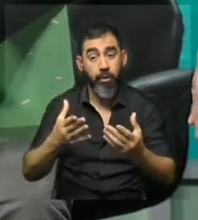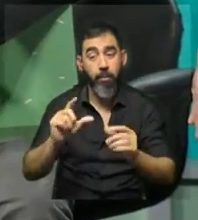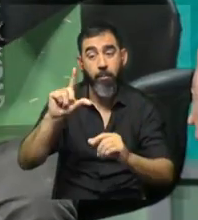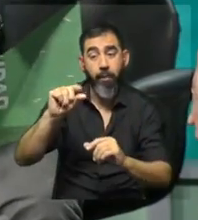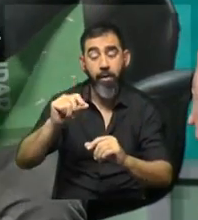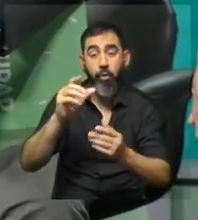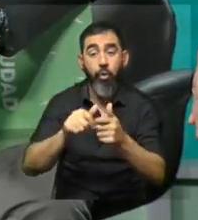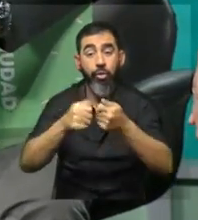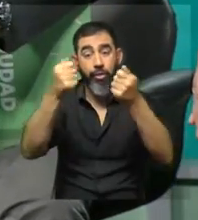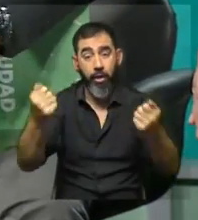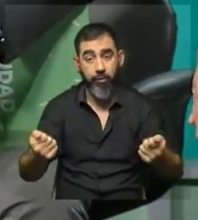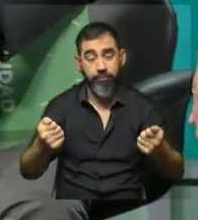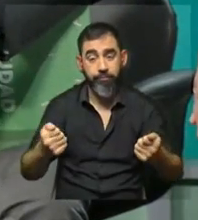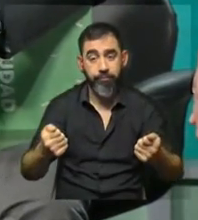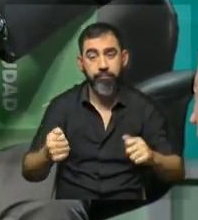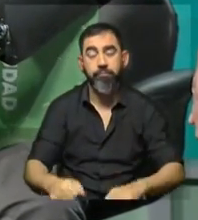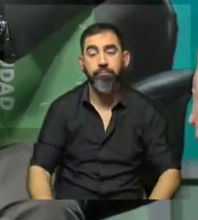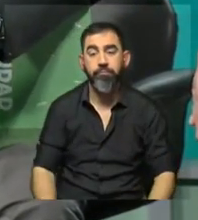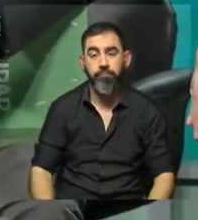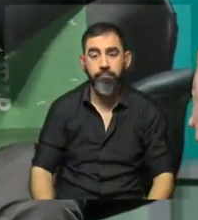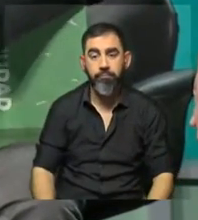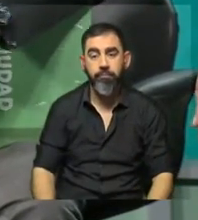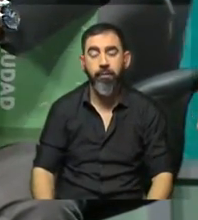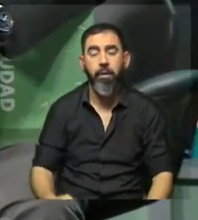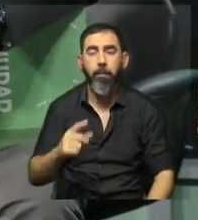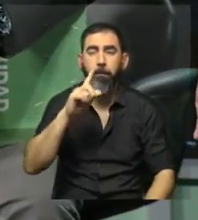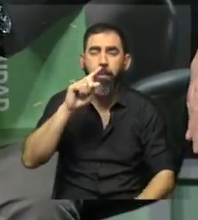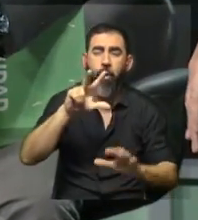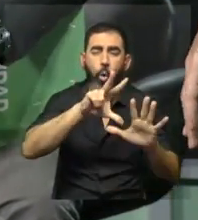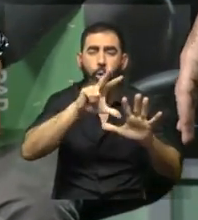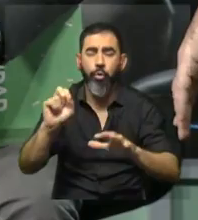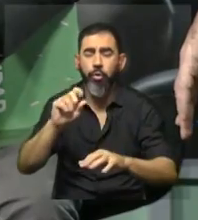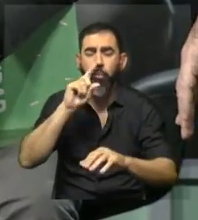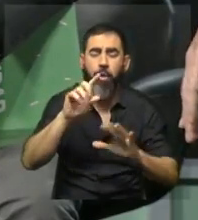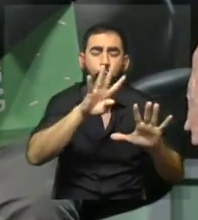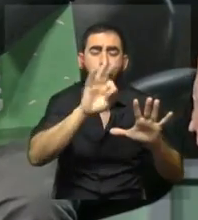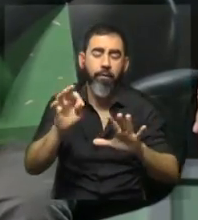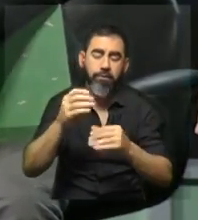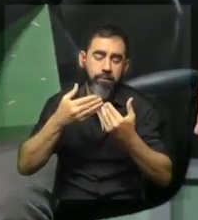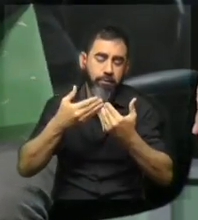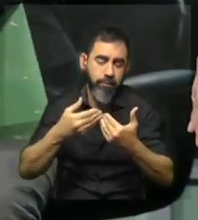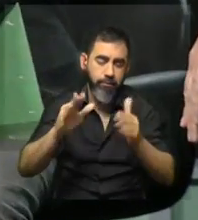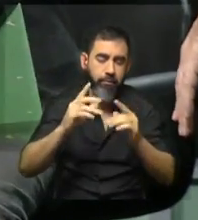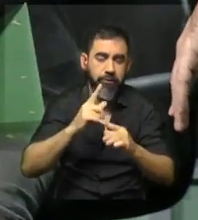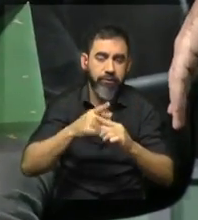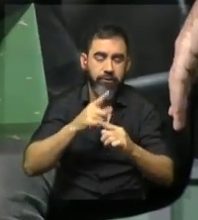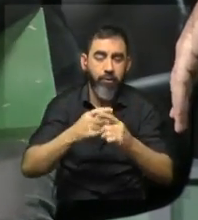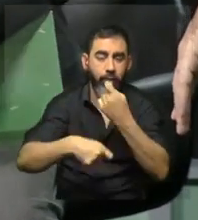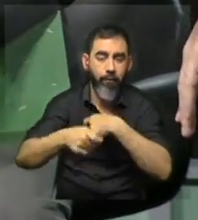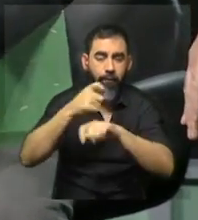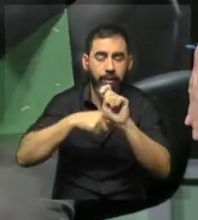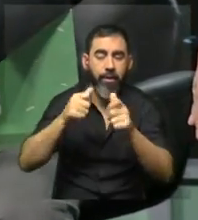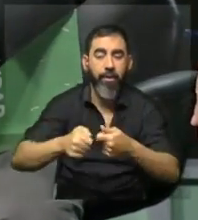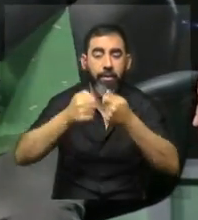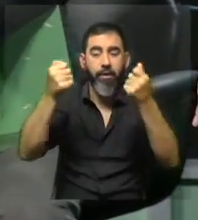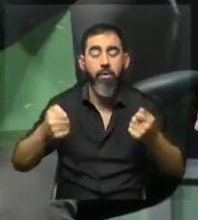el costo de los diarios. A ver, estamos hablando de fines de 1800, principios de 1900. Cuando arrancan la venta de los diarios, sobre